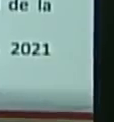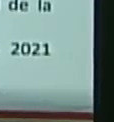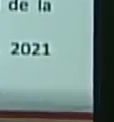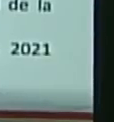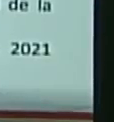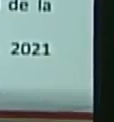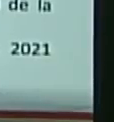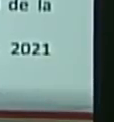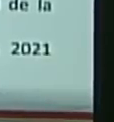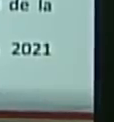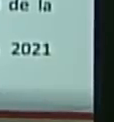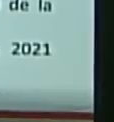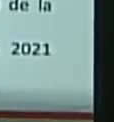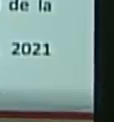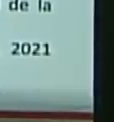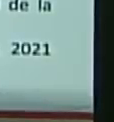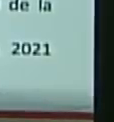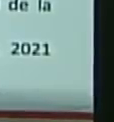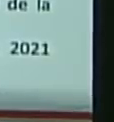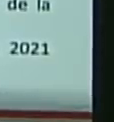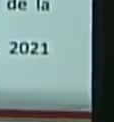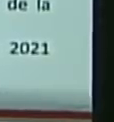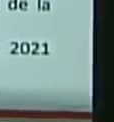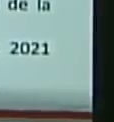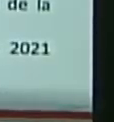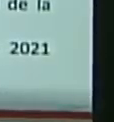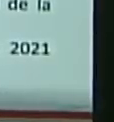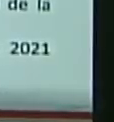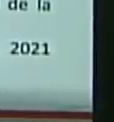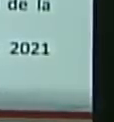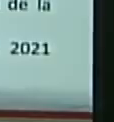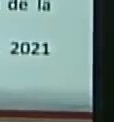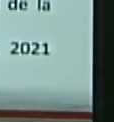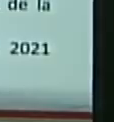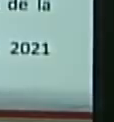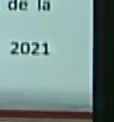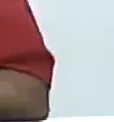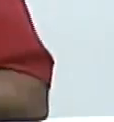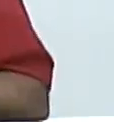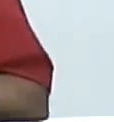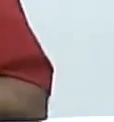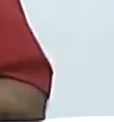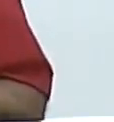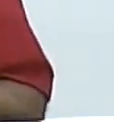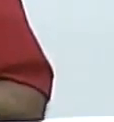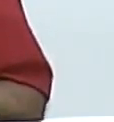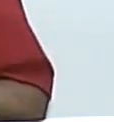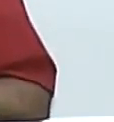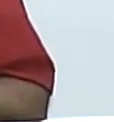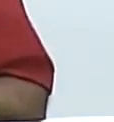elector de esa VC, es decir, estar en el REC del centro de votación. Fíjense.